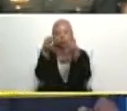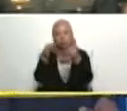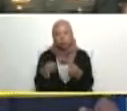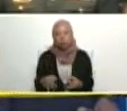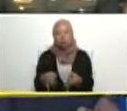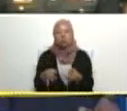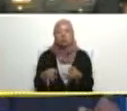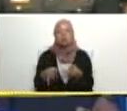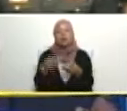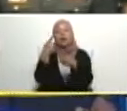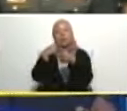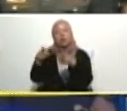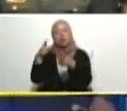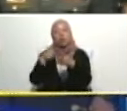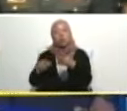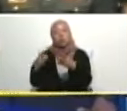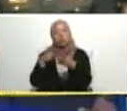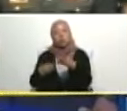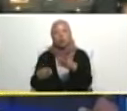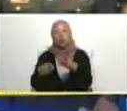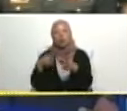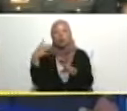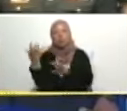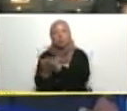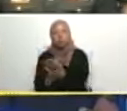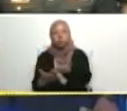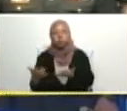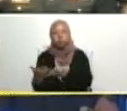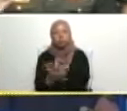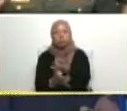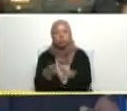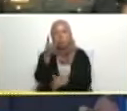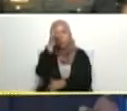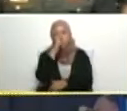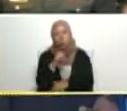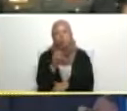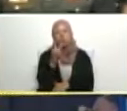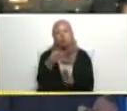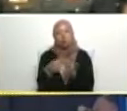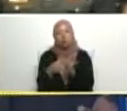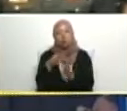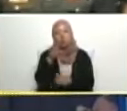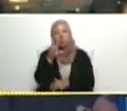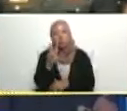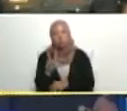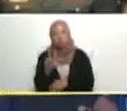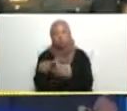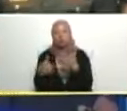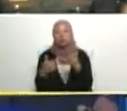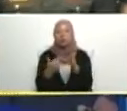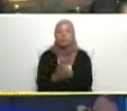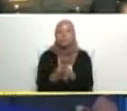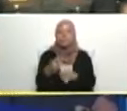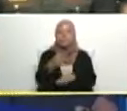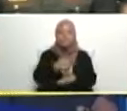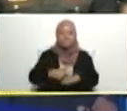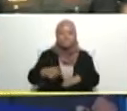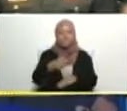de varios episodios conspirativos, desde el año 2023 hasta el año, las primeras horas, pues,